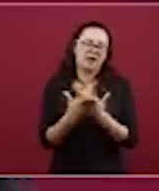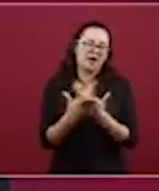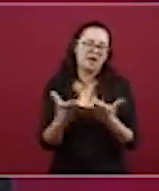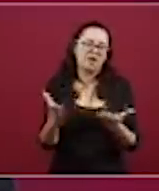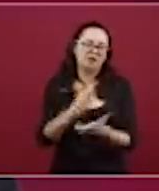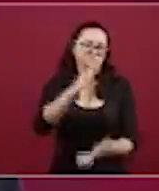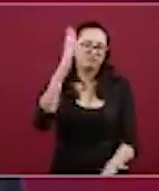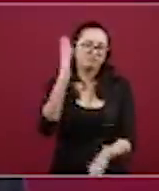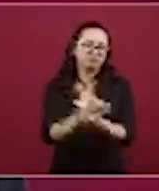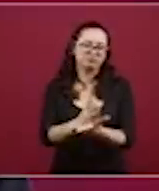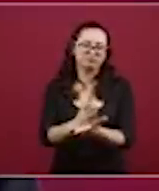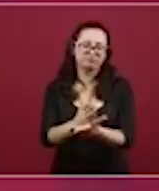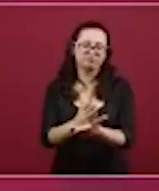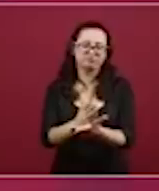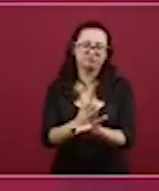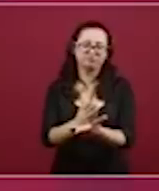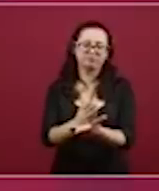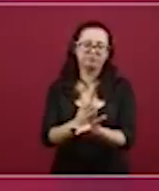eso